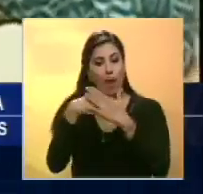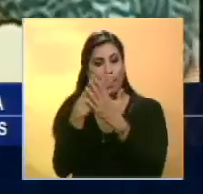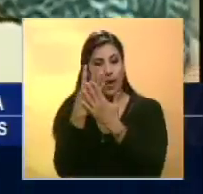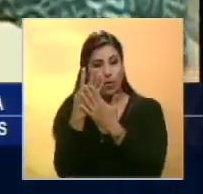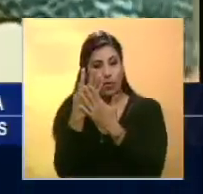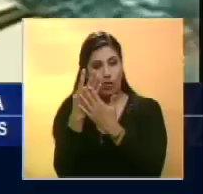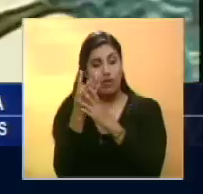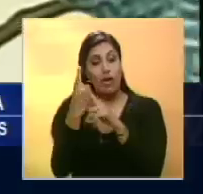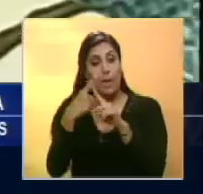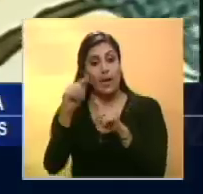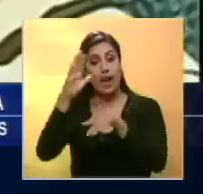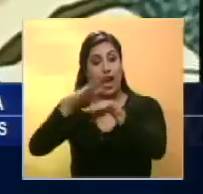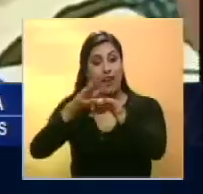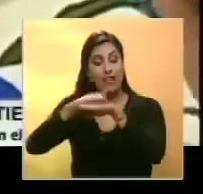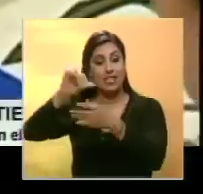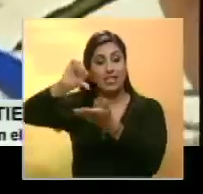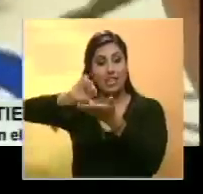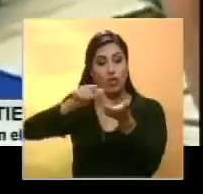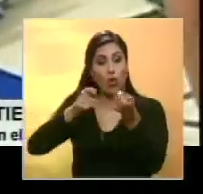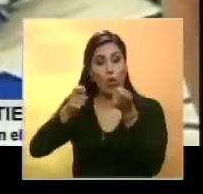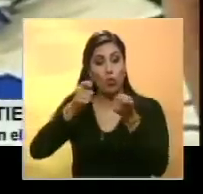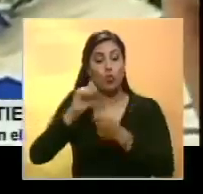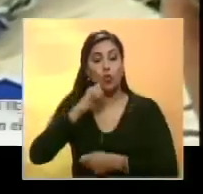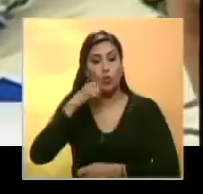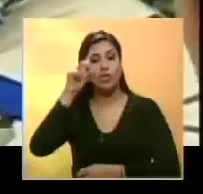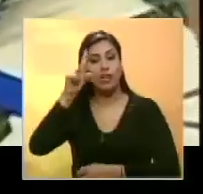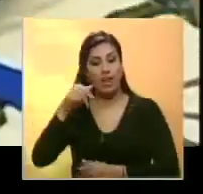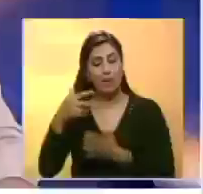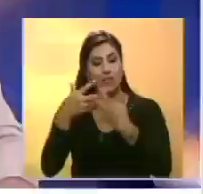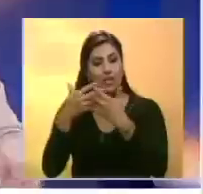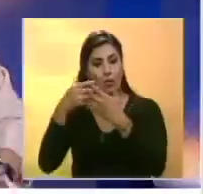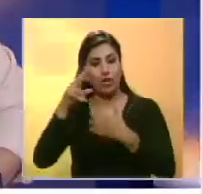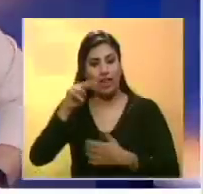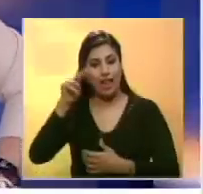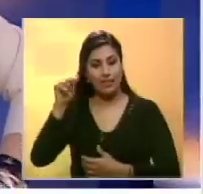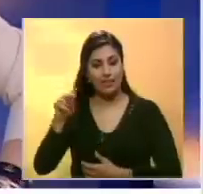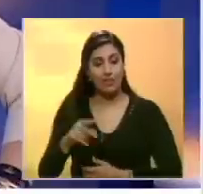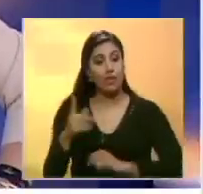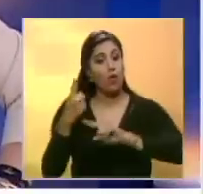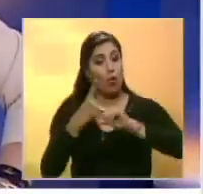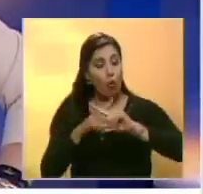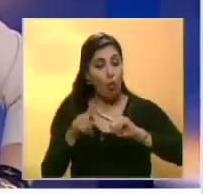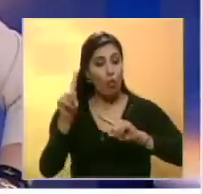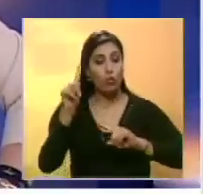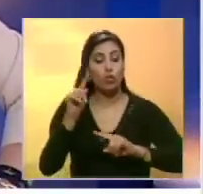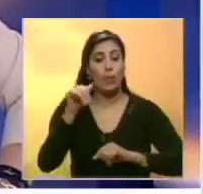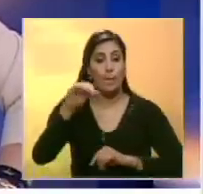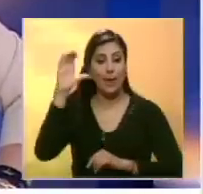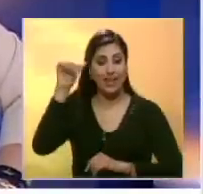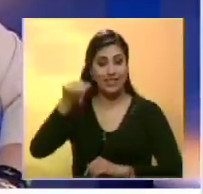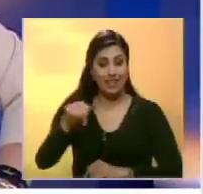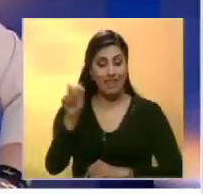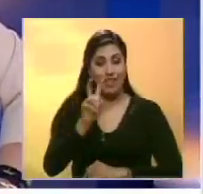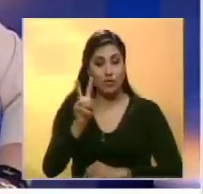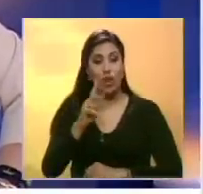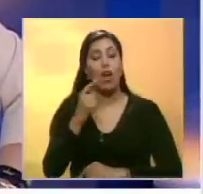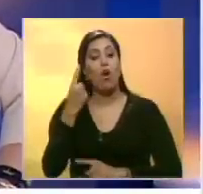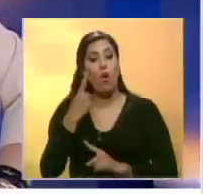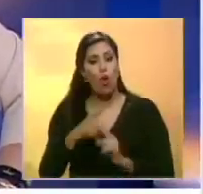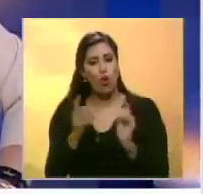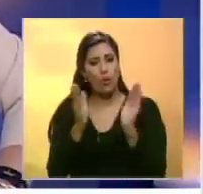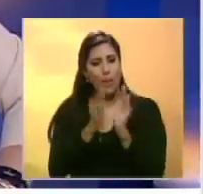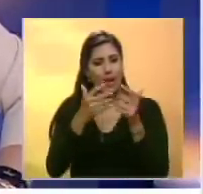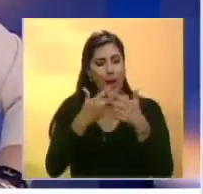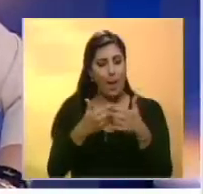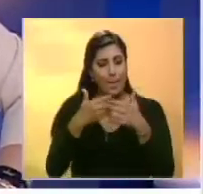madrugada, según anunció el Centro de Control ruso y la NASA. Volvemos a nuestro país, tenemos más información.